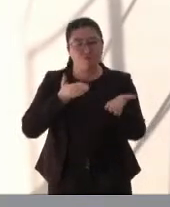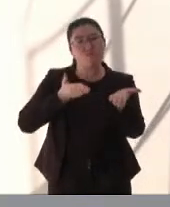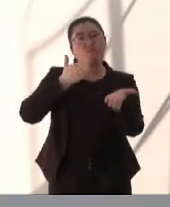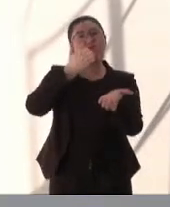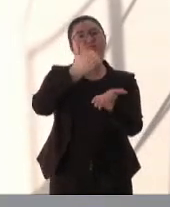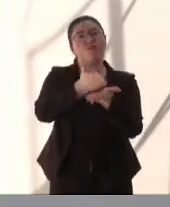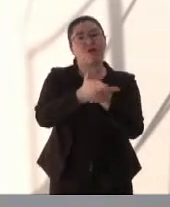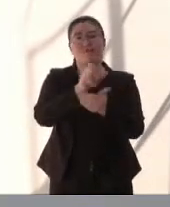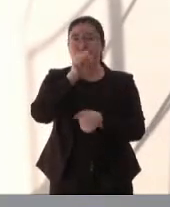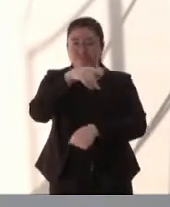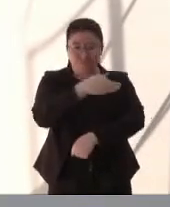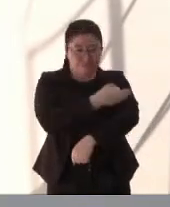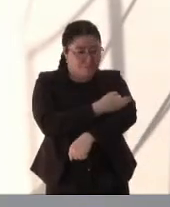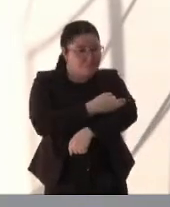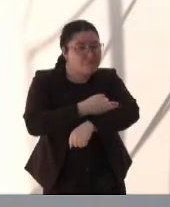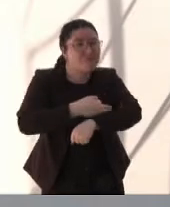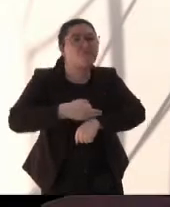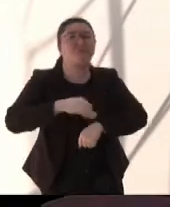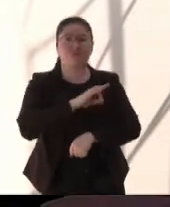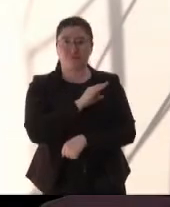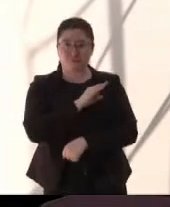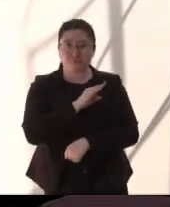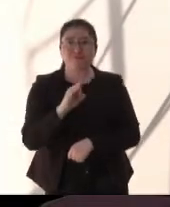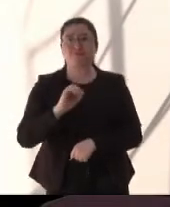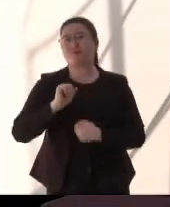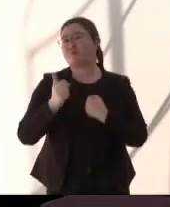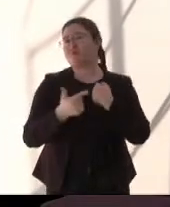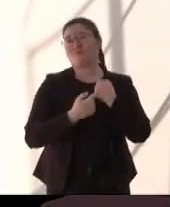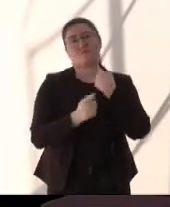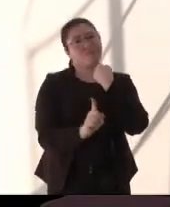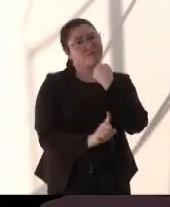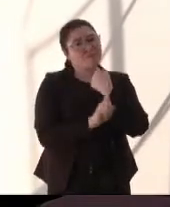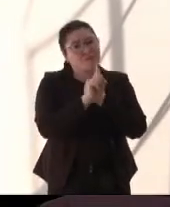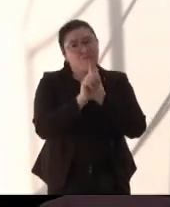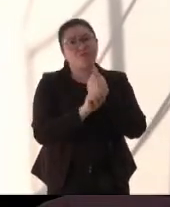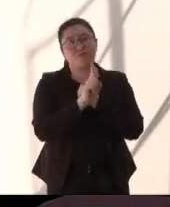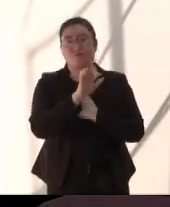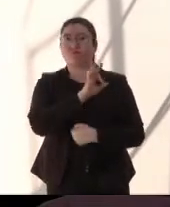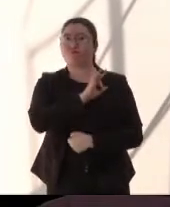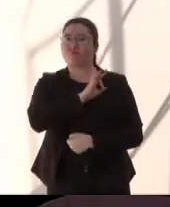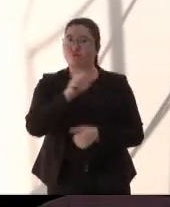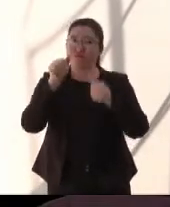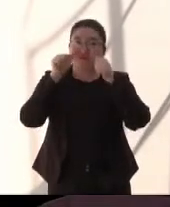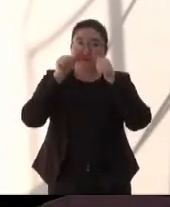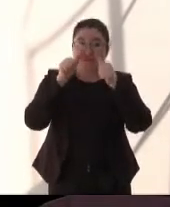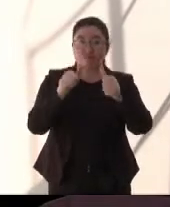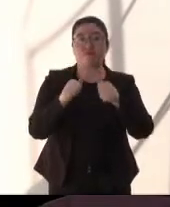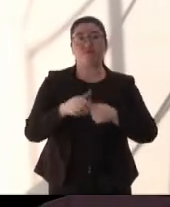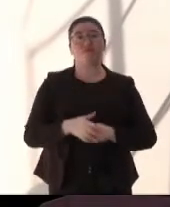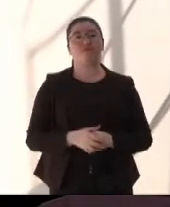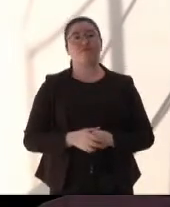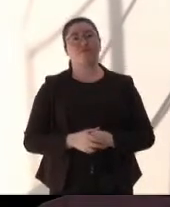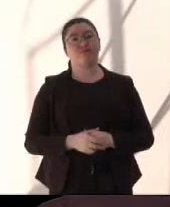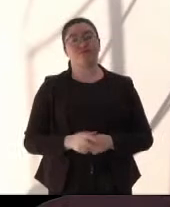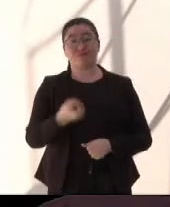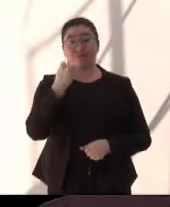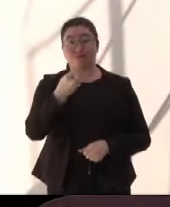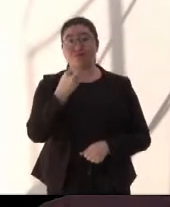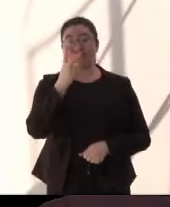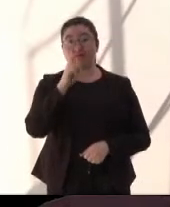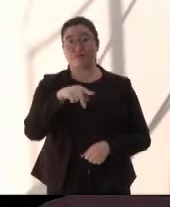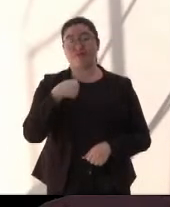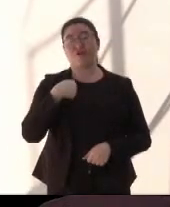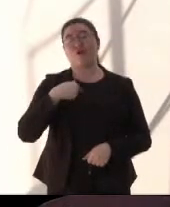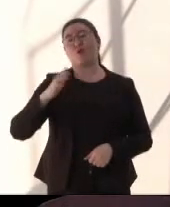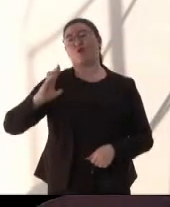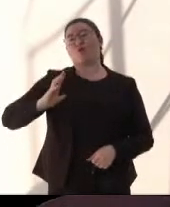las familias a atenderse de algún problema de violencia. Por eso estoy muy